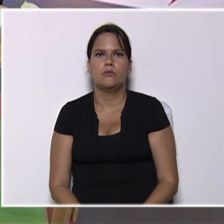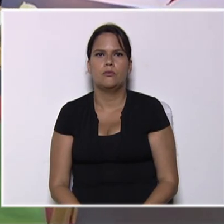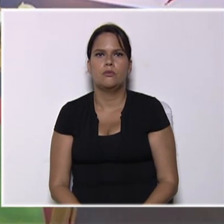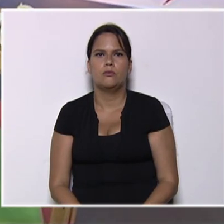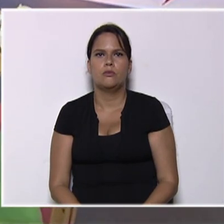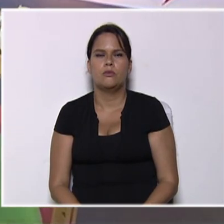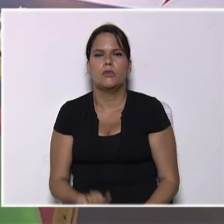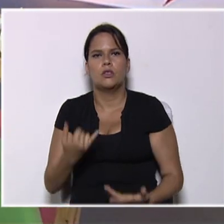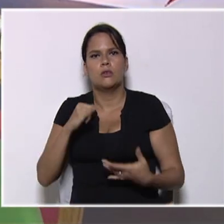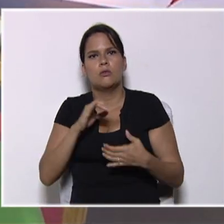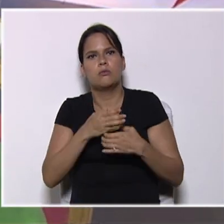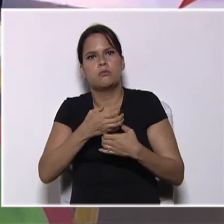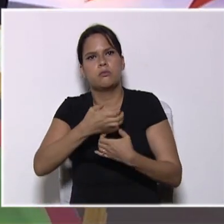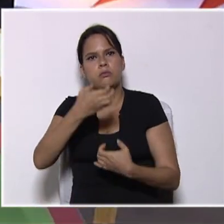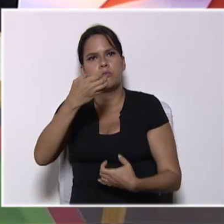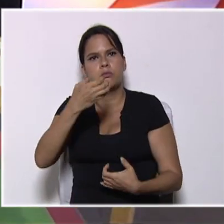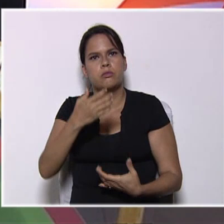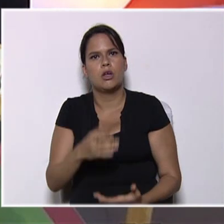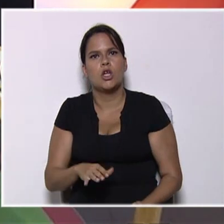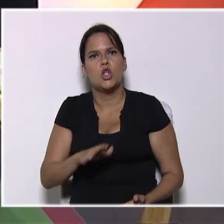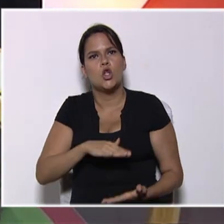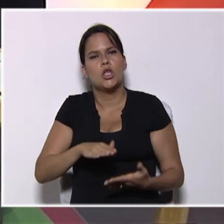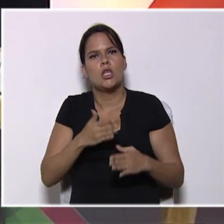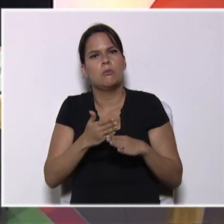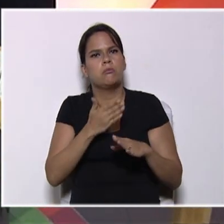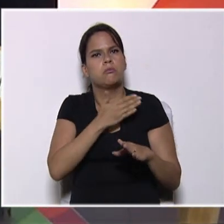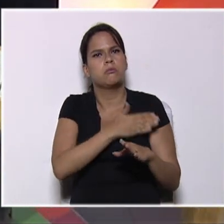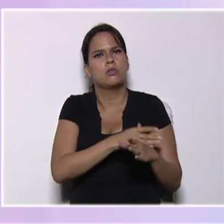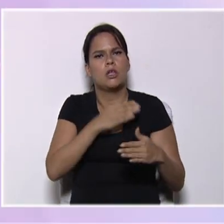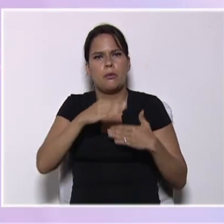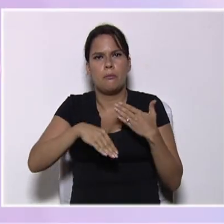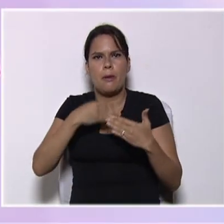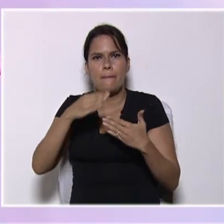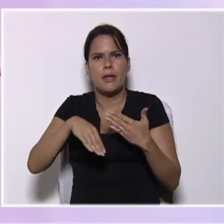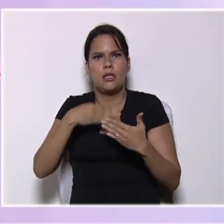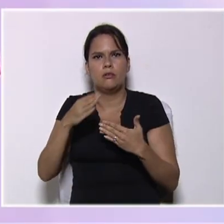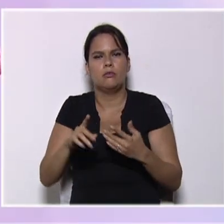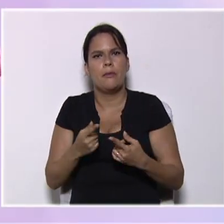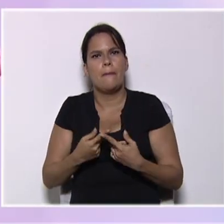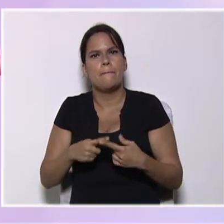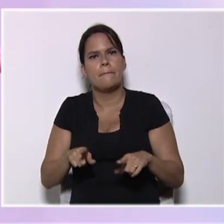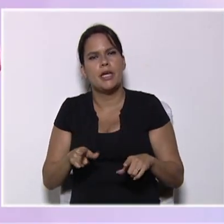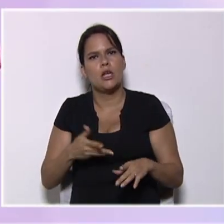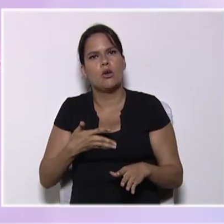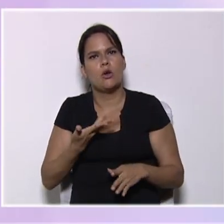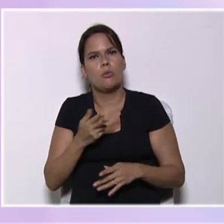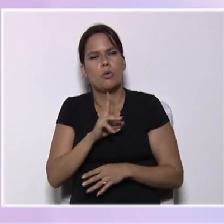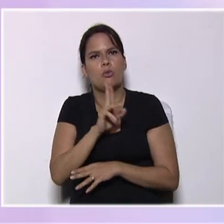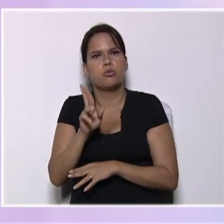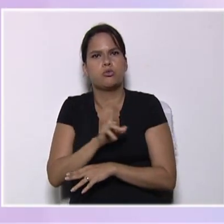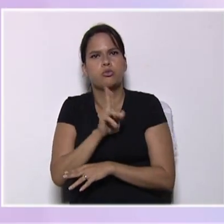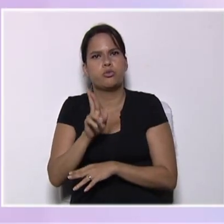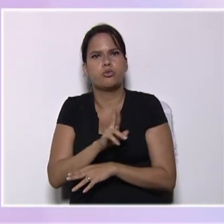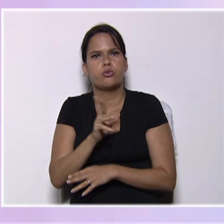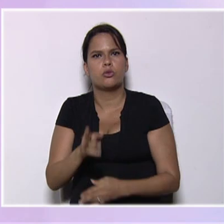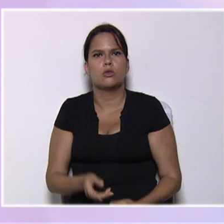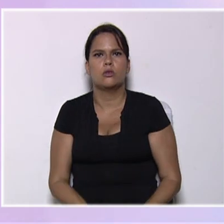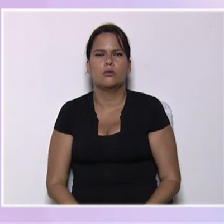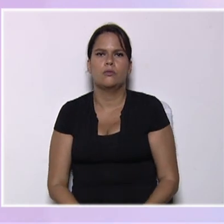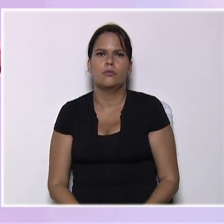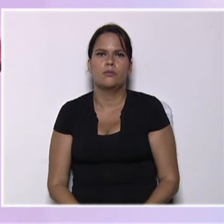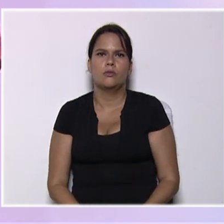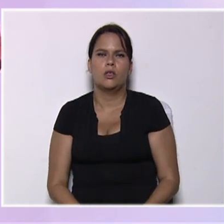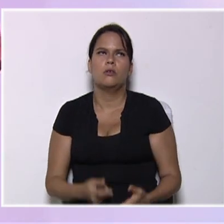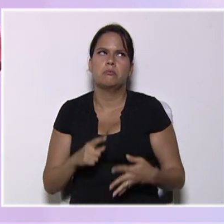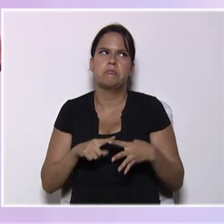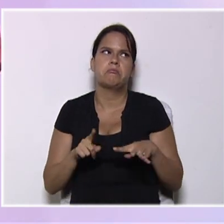un envase, un recipiente donde estaba el papel higiénico, pero que nos puede servir para muchos usos,